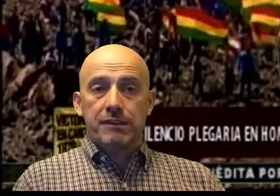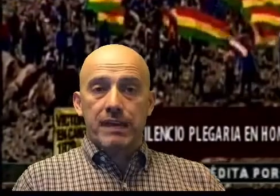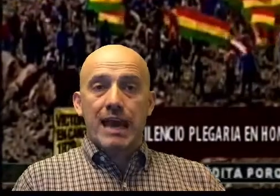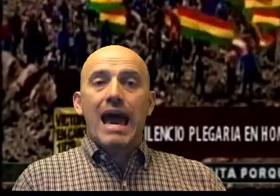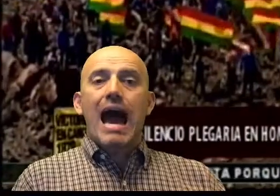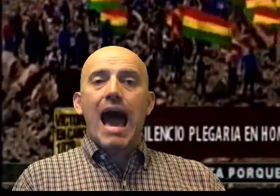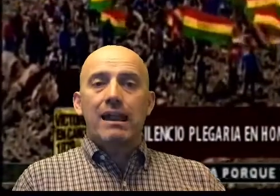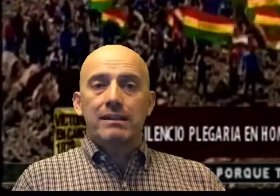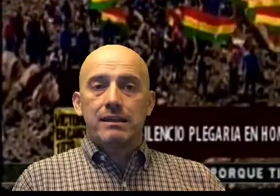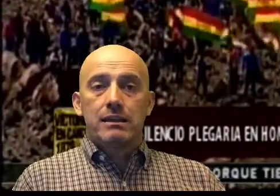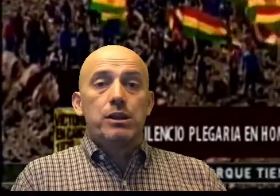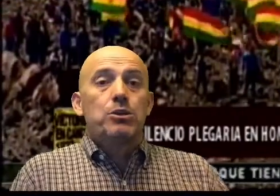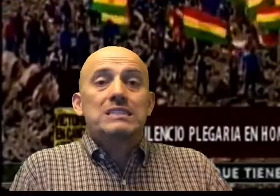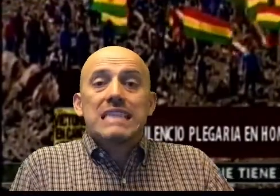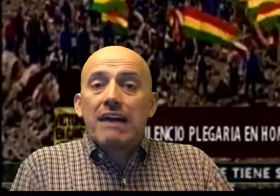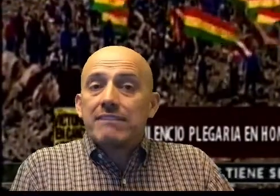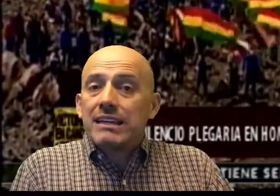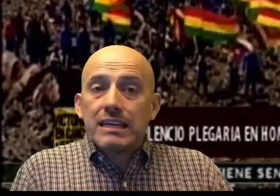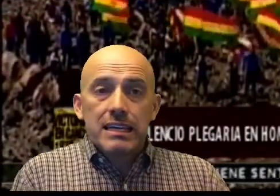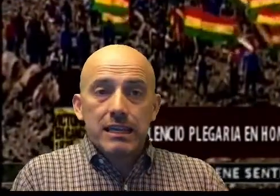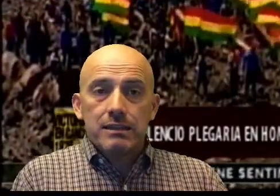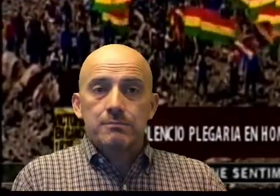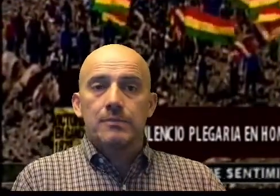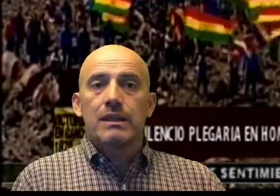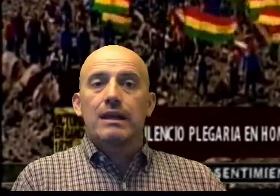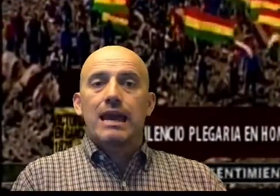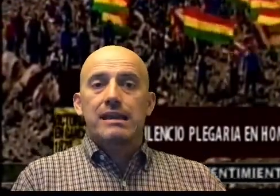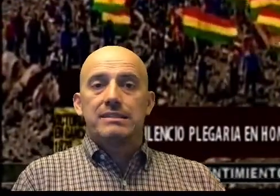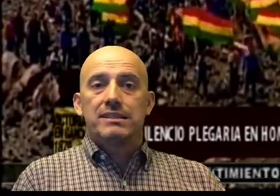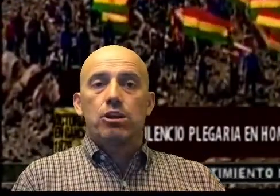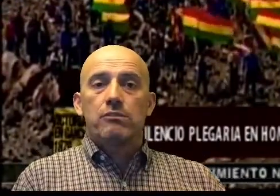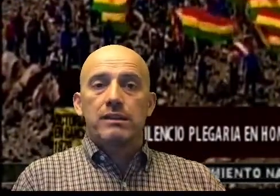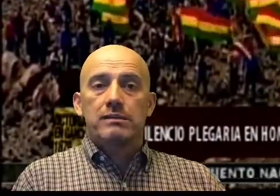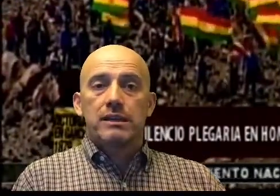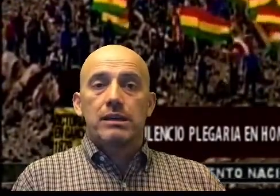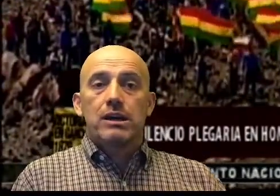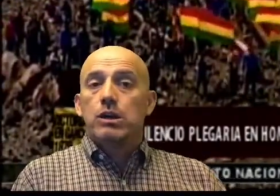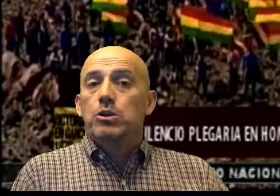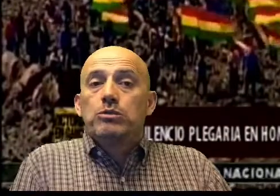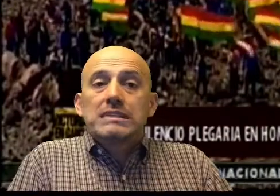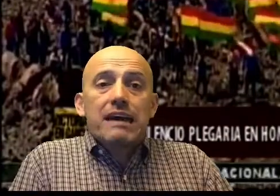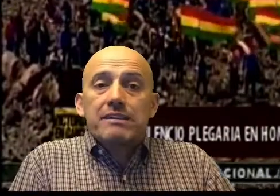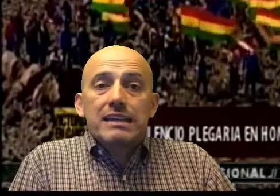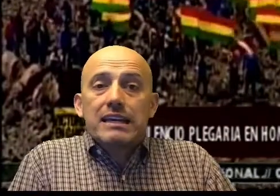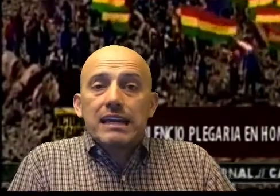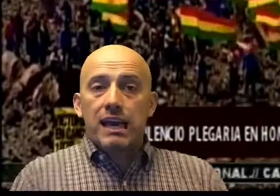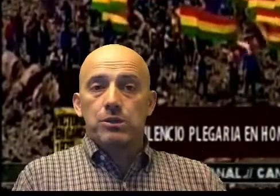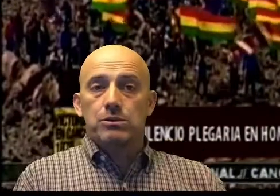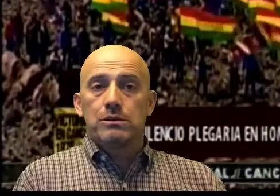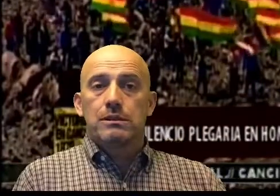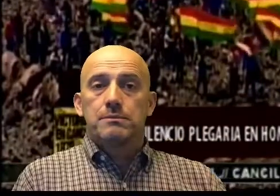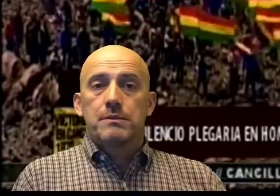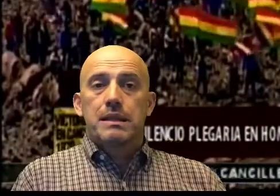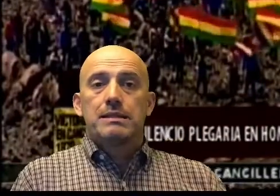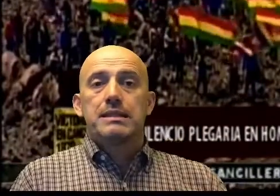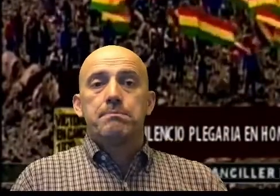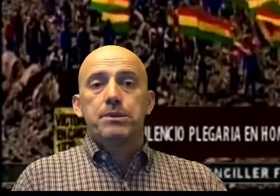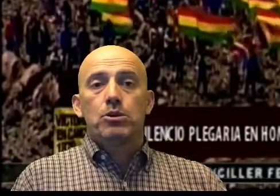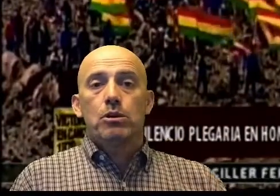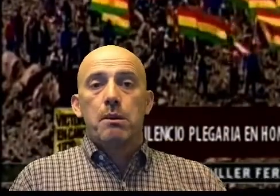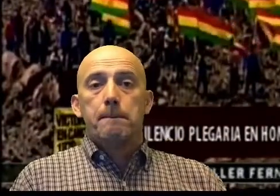mecanografiada alguien no saben quién en el siglo 20 no saben en qué año